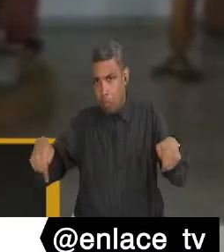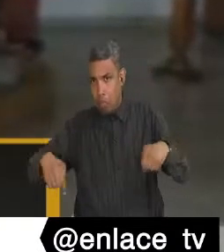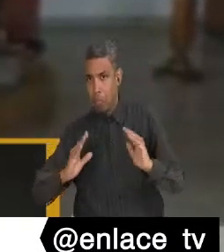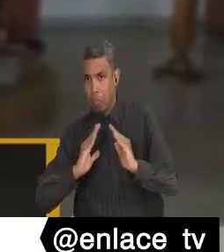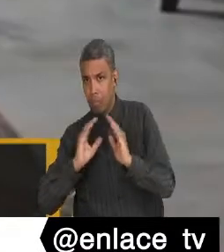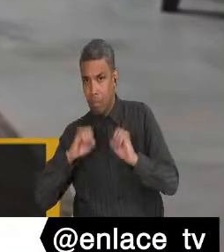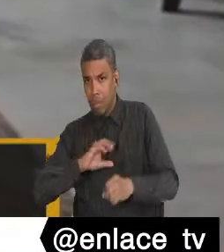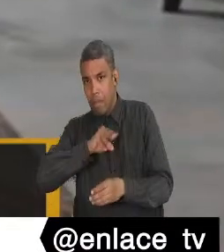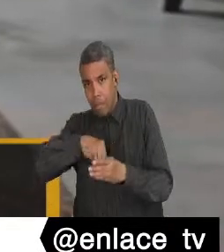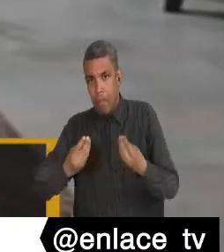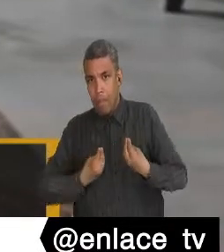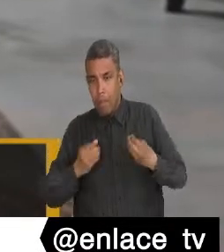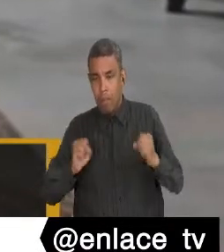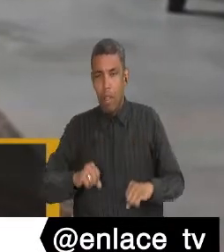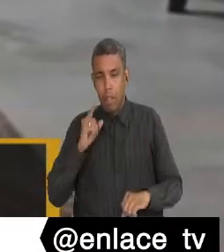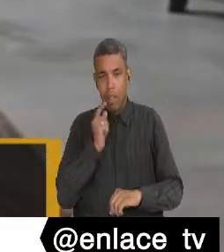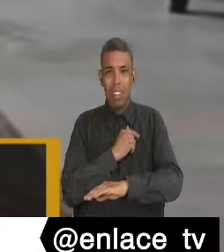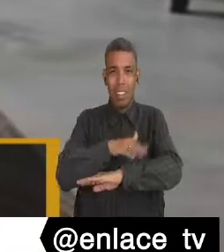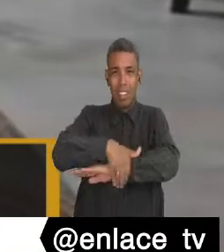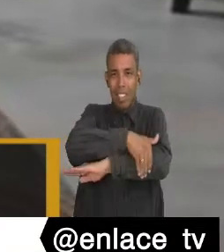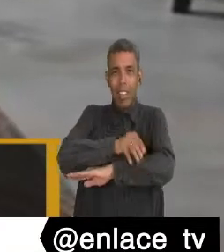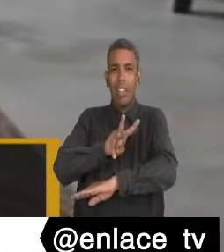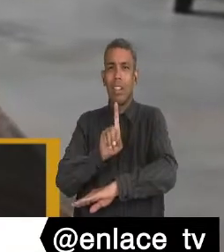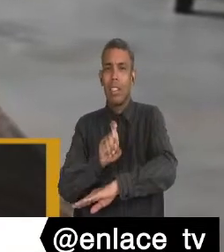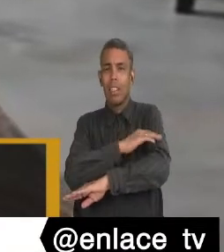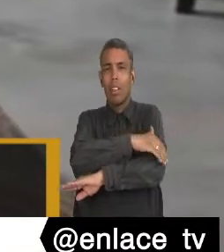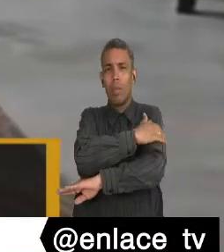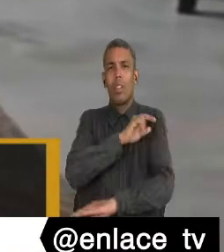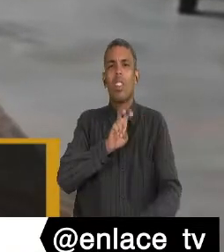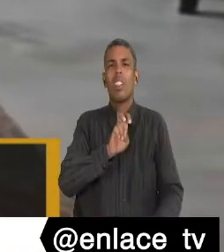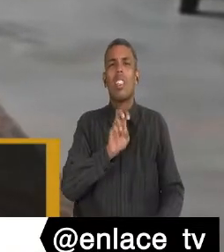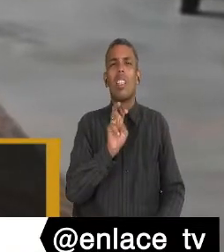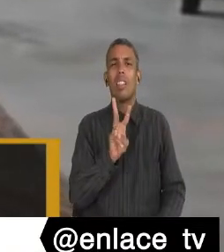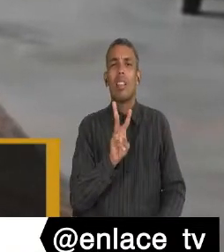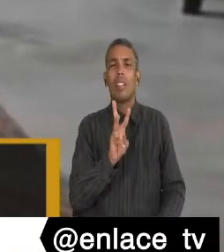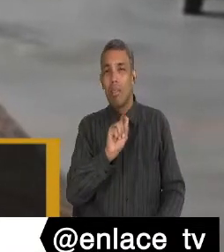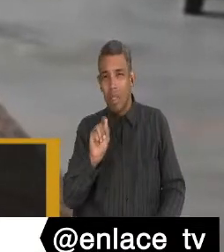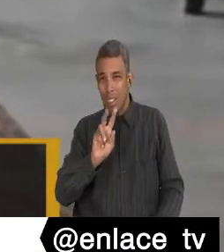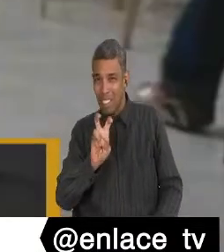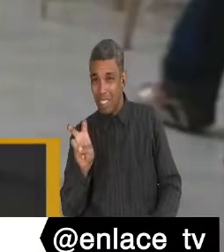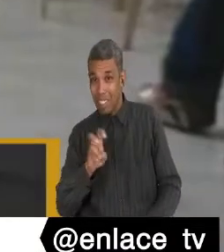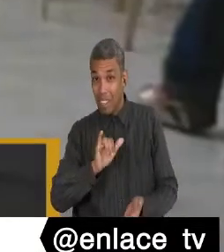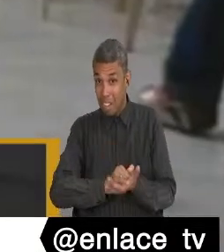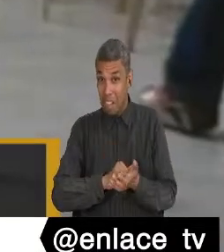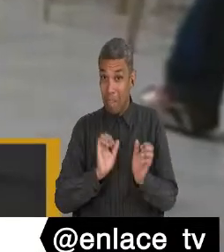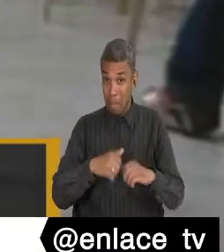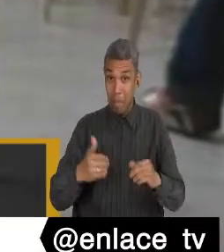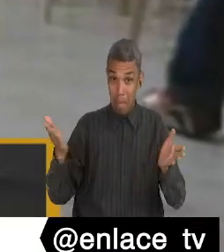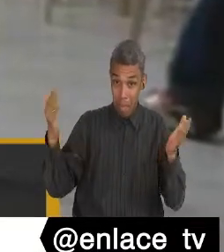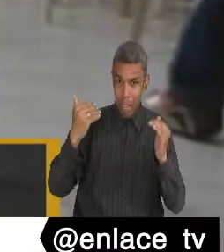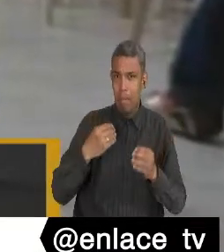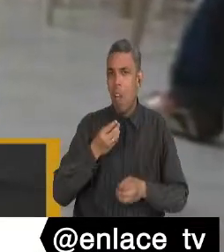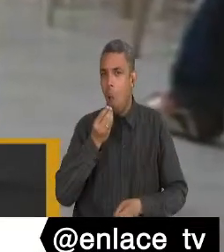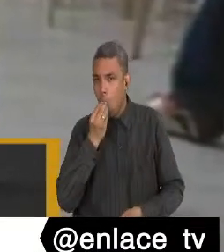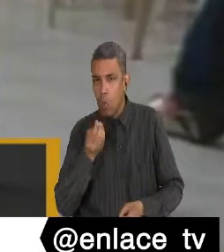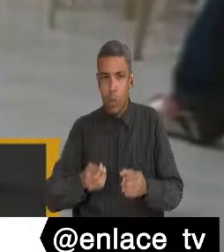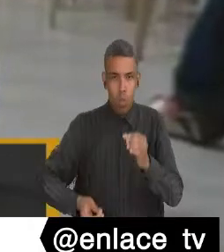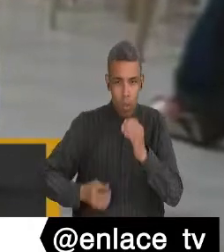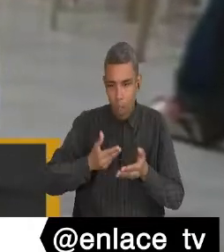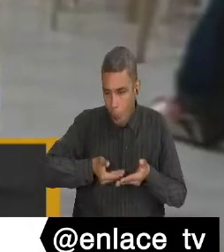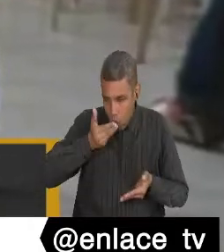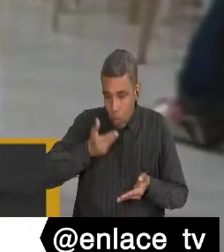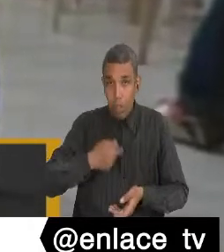Claver, carrera 36A, número 6337, y allá los esperamos a todos para, como dije al principio, pues reavivar la